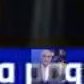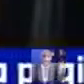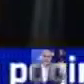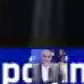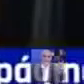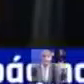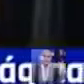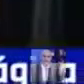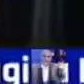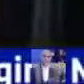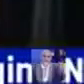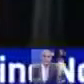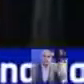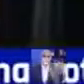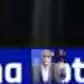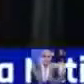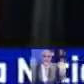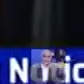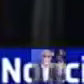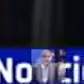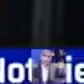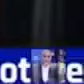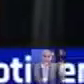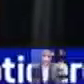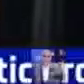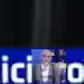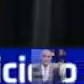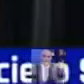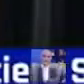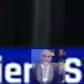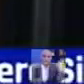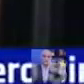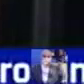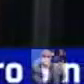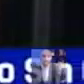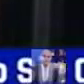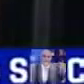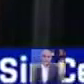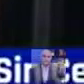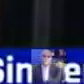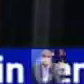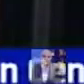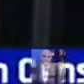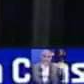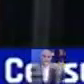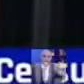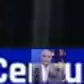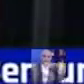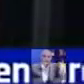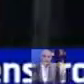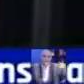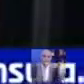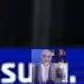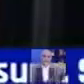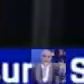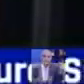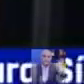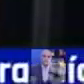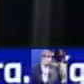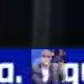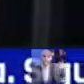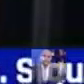parar aquí. Ricardo, creo que queda establecido, por un lado, le da una caricia